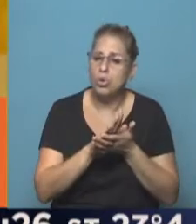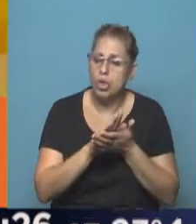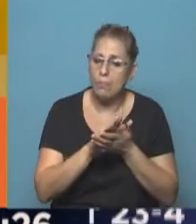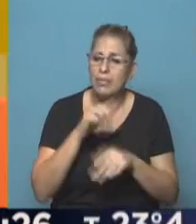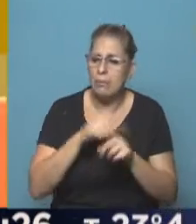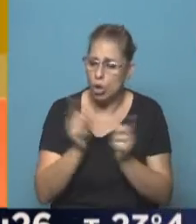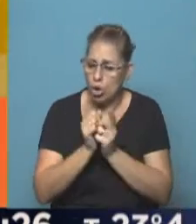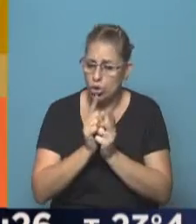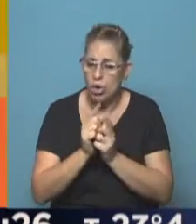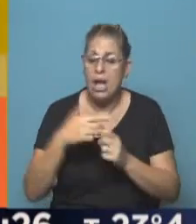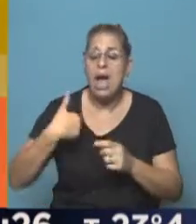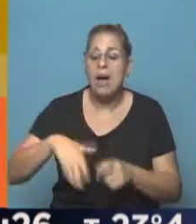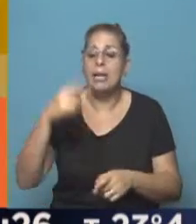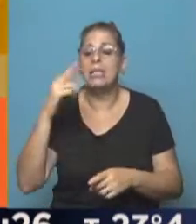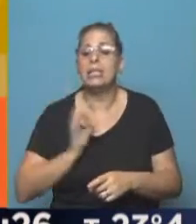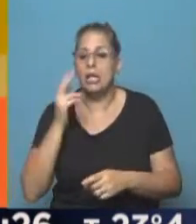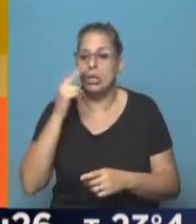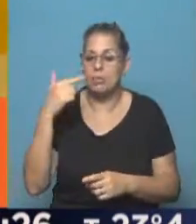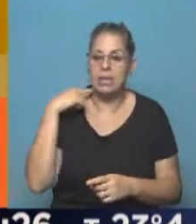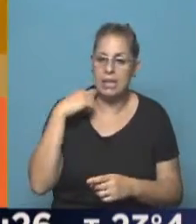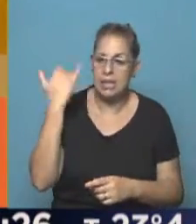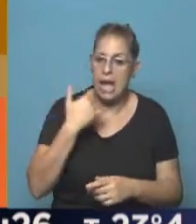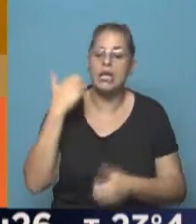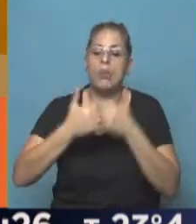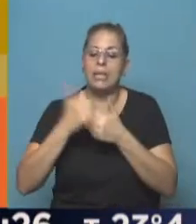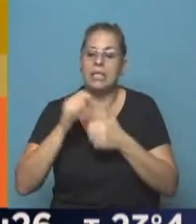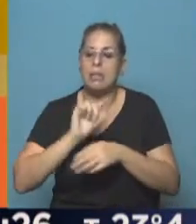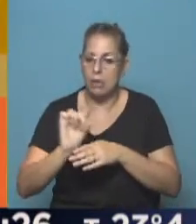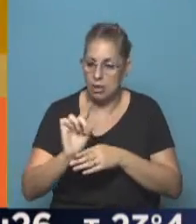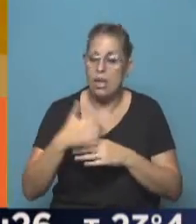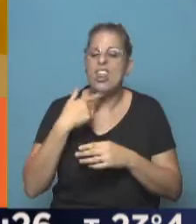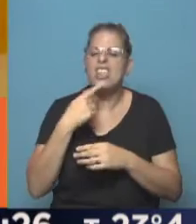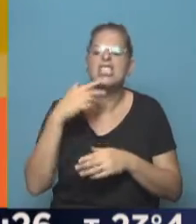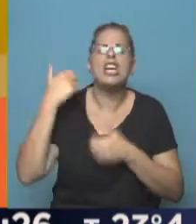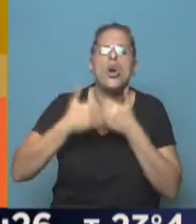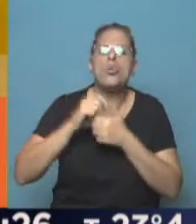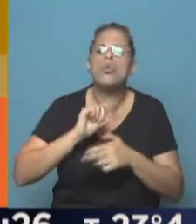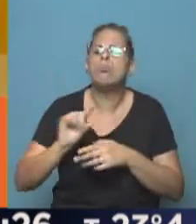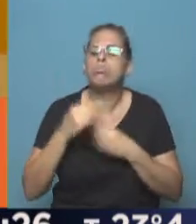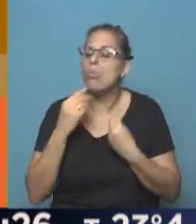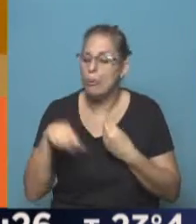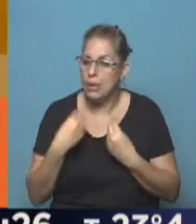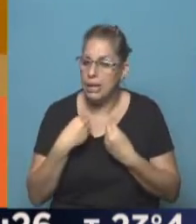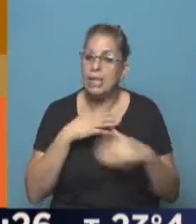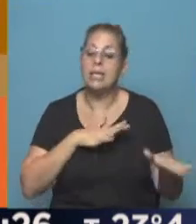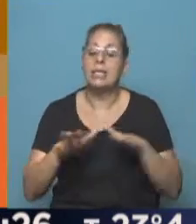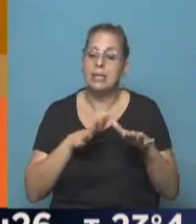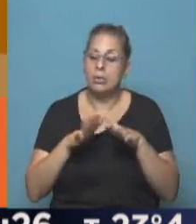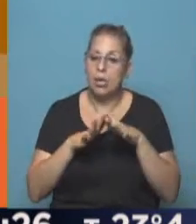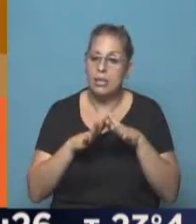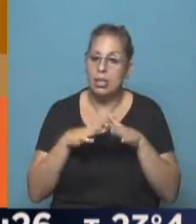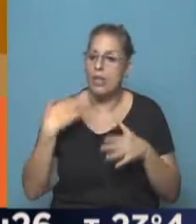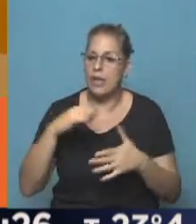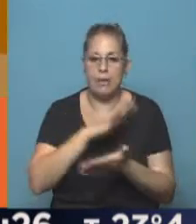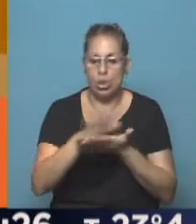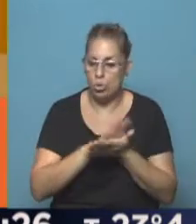año 2013 en adelante están en un concurso preventivo. Lo que ocurre es que este concurso preventivo llega a una situación donde tiene que